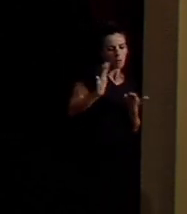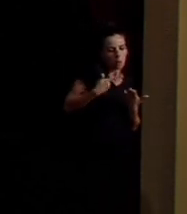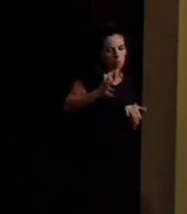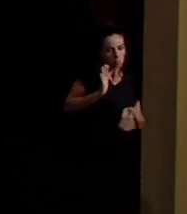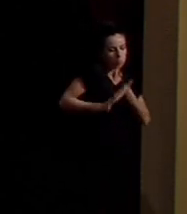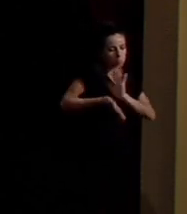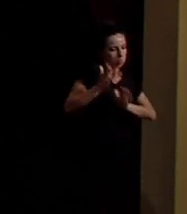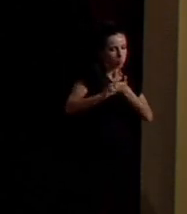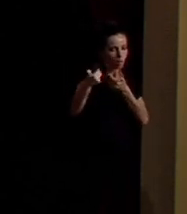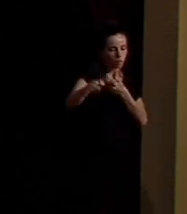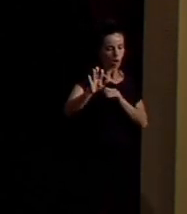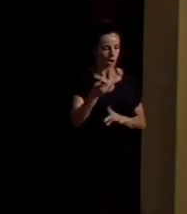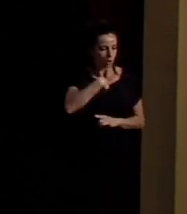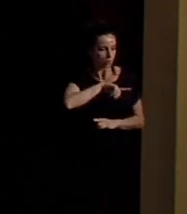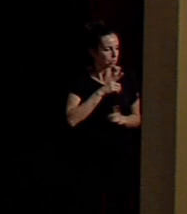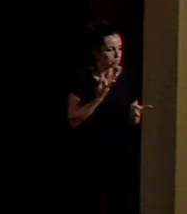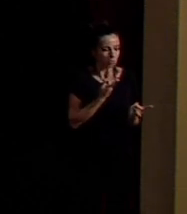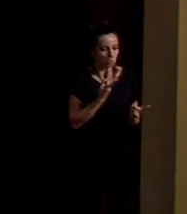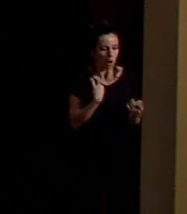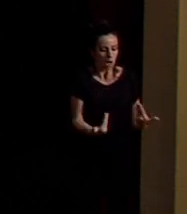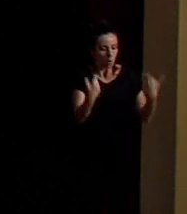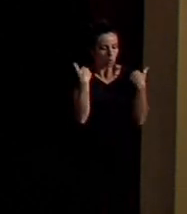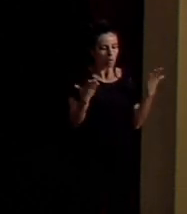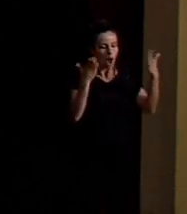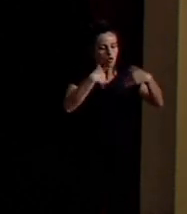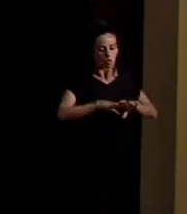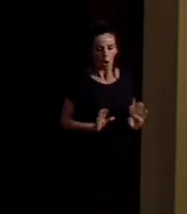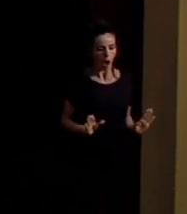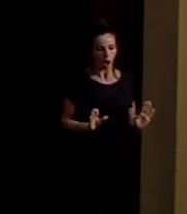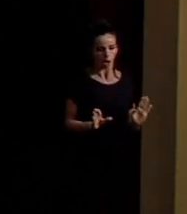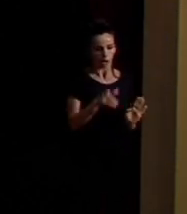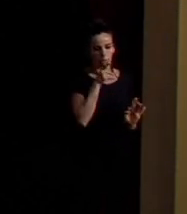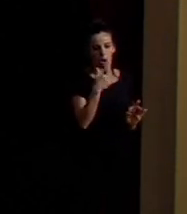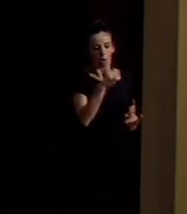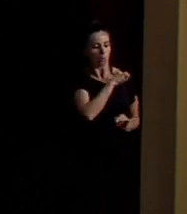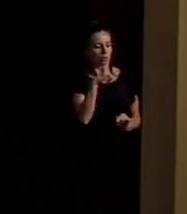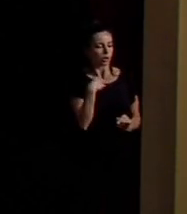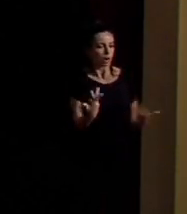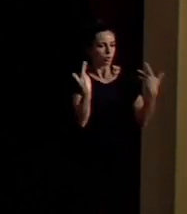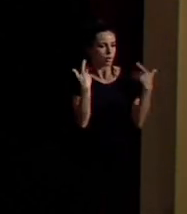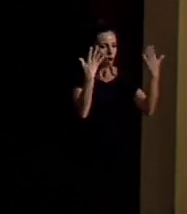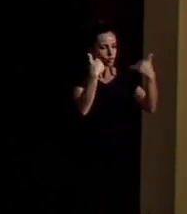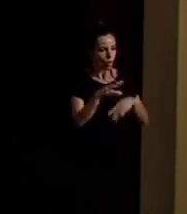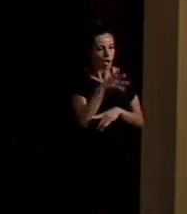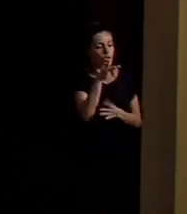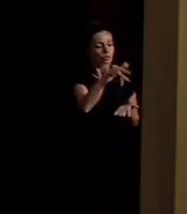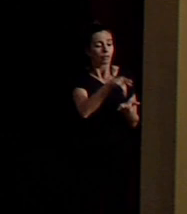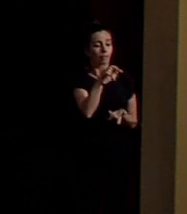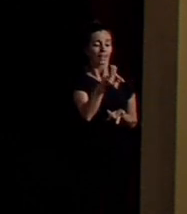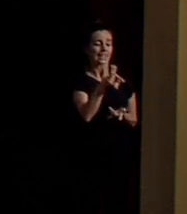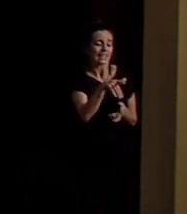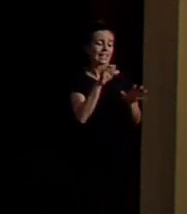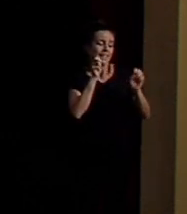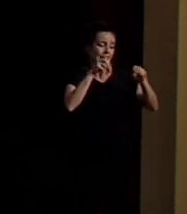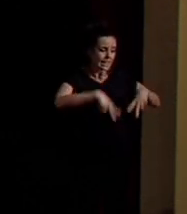nosotros, frente a lo que nosotros no tenemos ninguna responsabilidad desde el punto de vista más personal, y sin hacer ese ejercicio